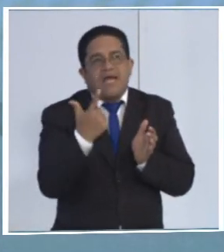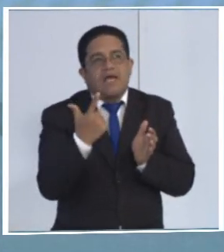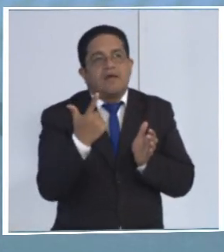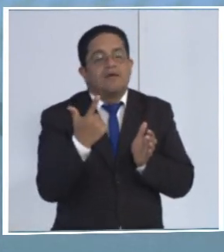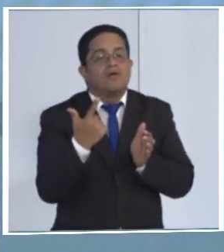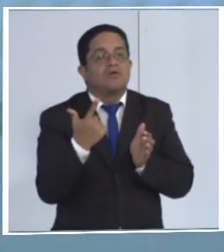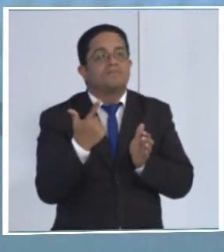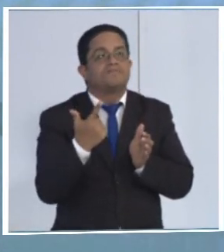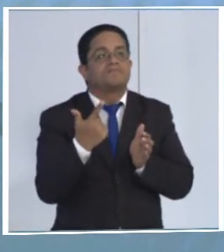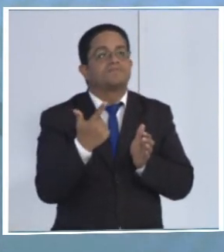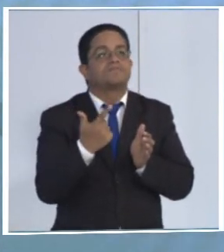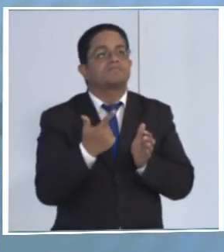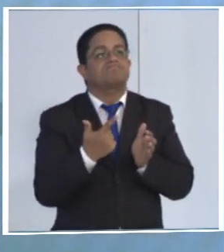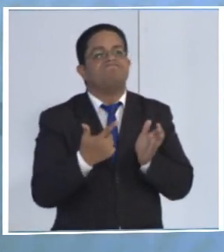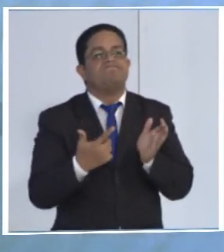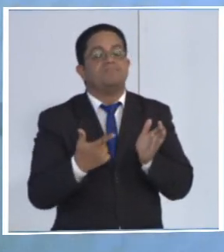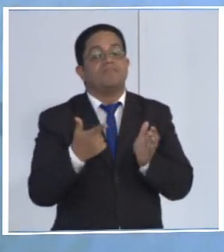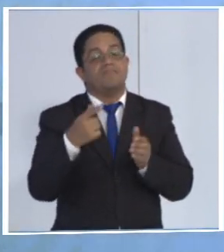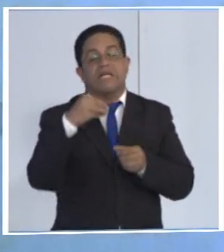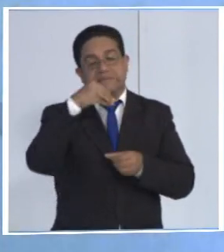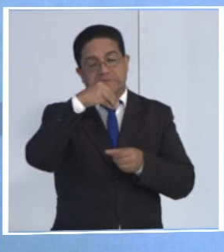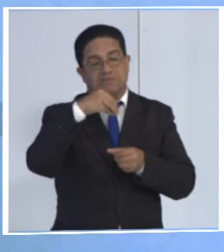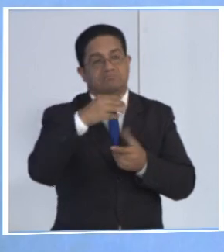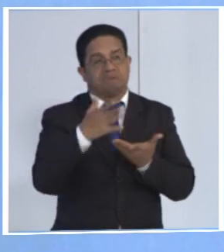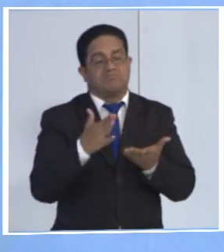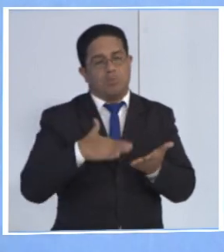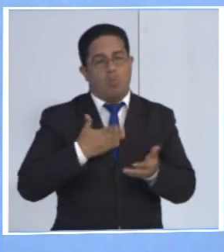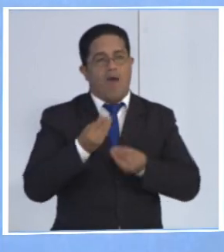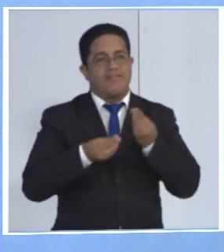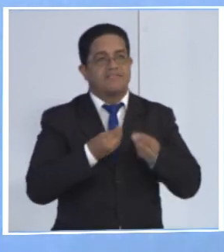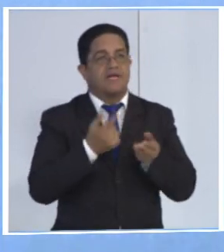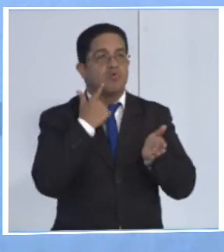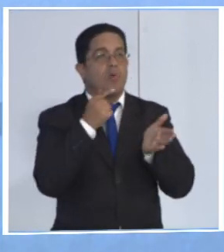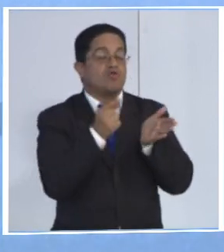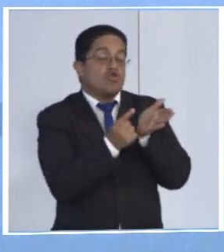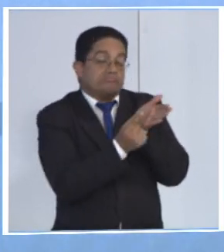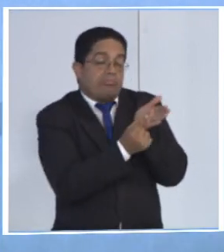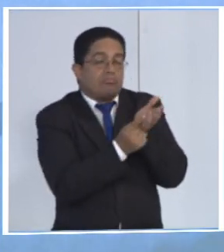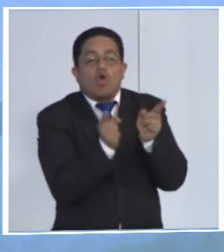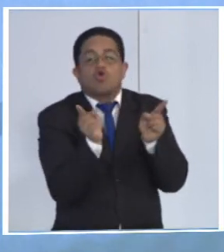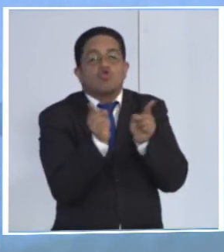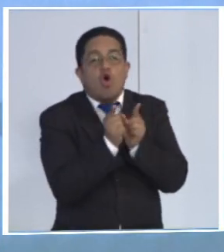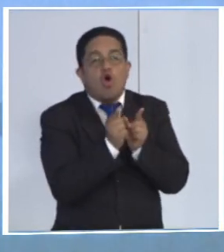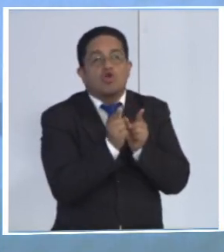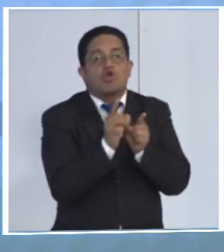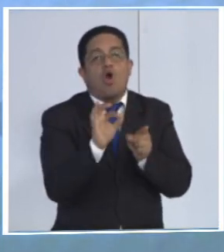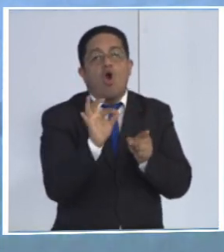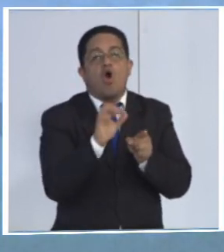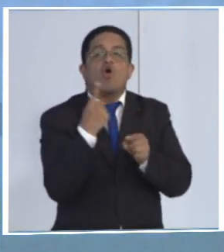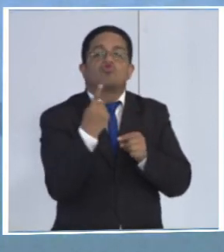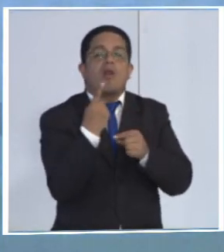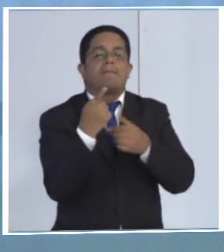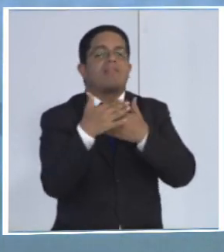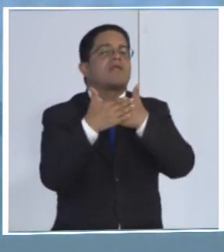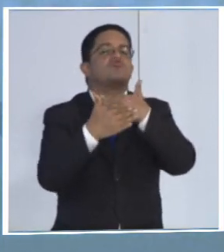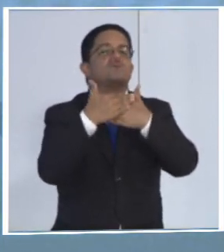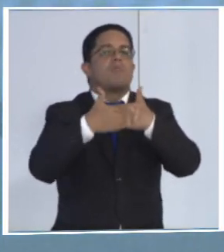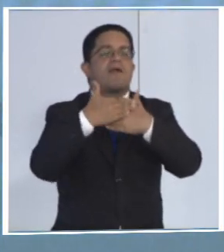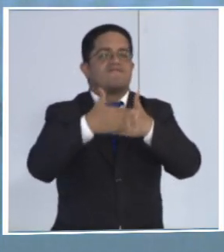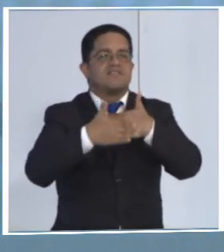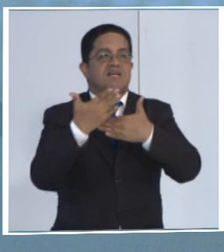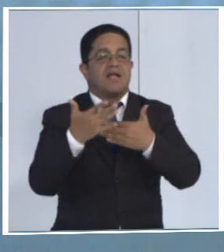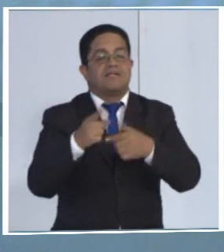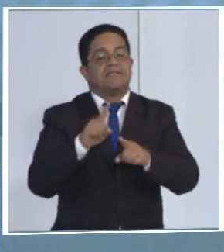anestesia local, se pueden hacer en el consultorio, cuando el trayecto fistuloso es corto o es superficial, porque es